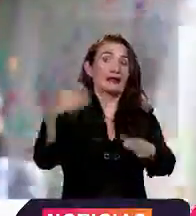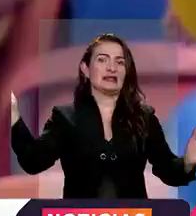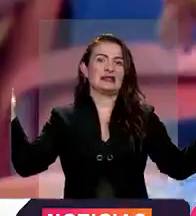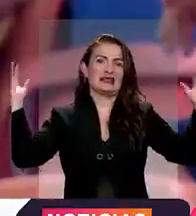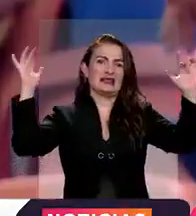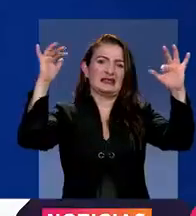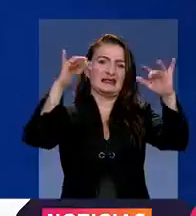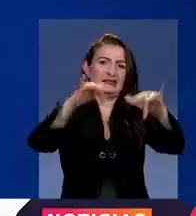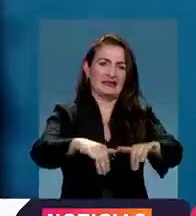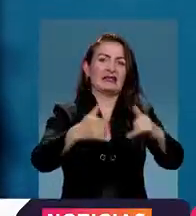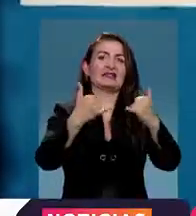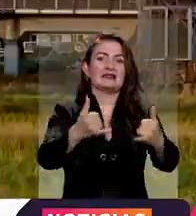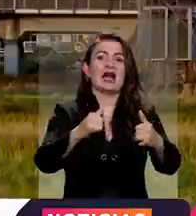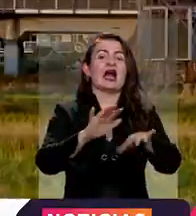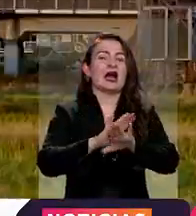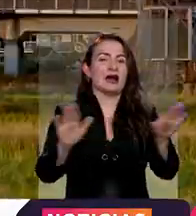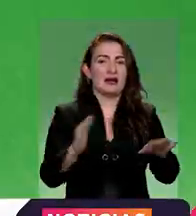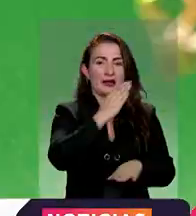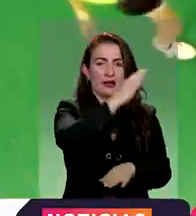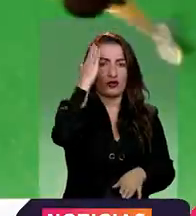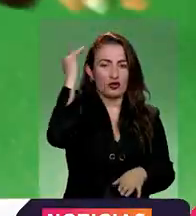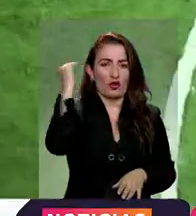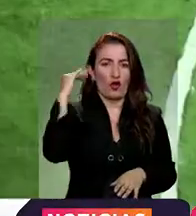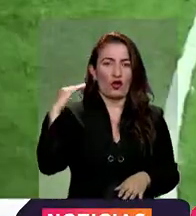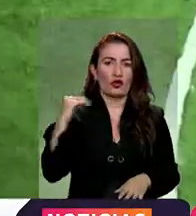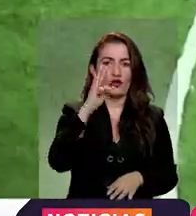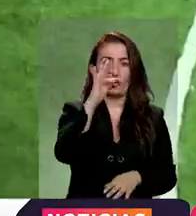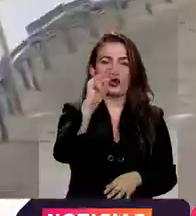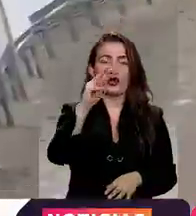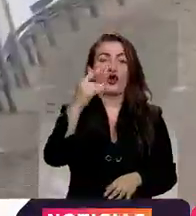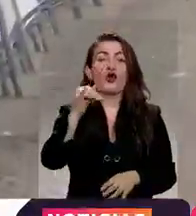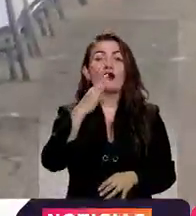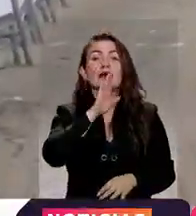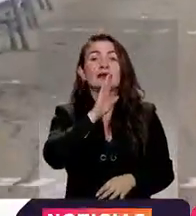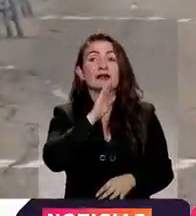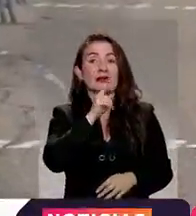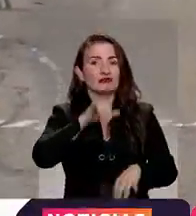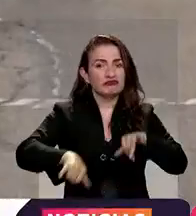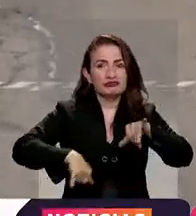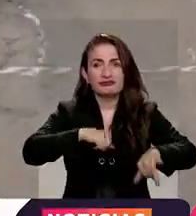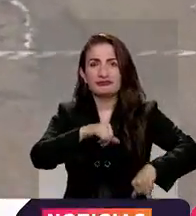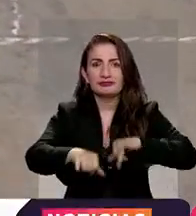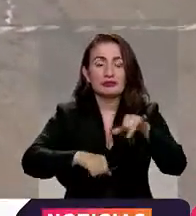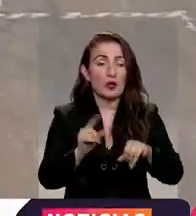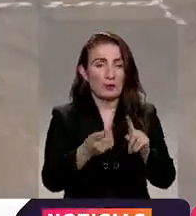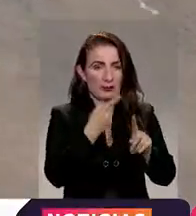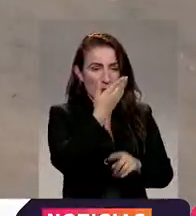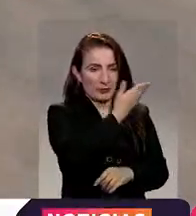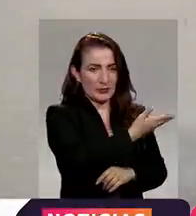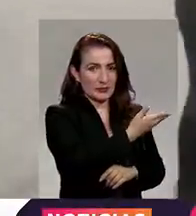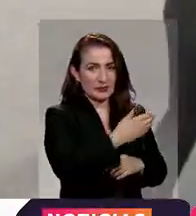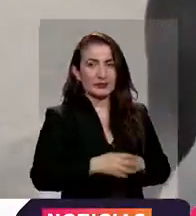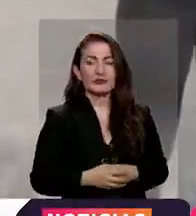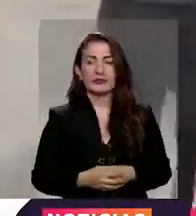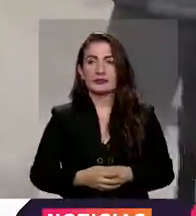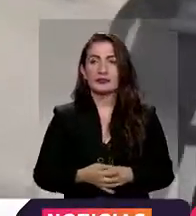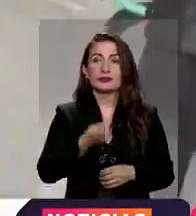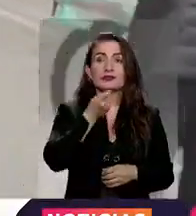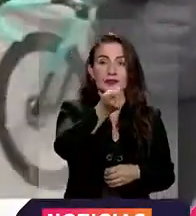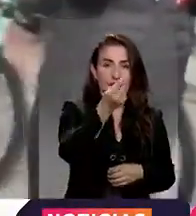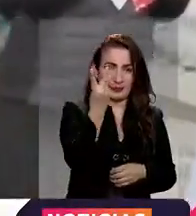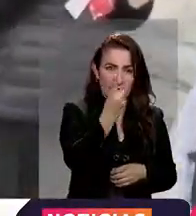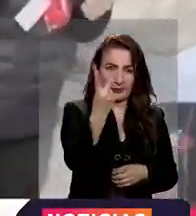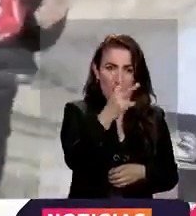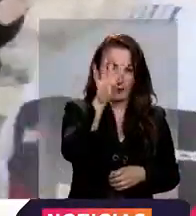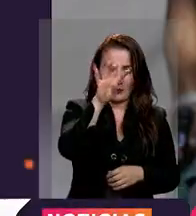más resistidas de las últimas décadas. El experimentado ciclista Esteban Chávez será el primer bogotano en ver acción y lo hará este viernes a las